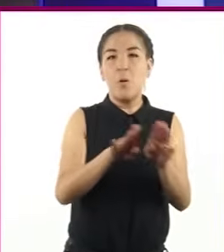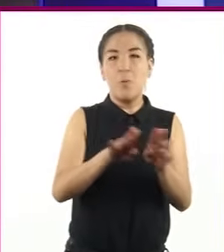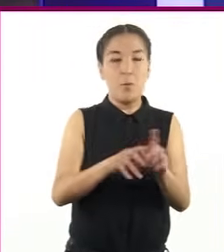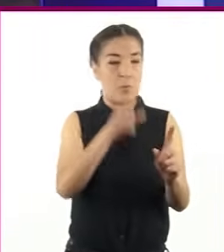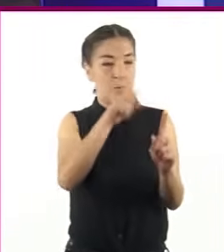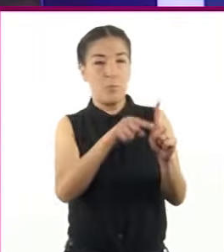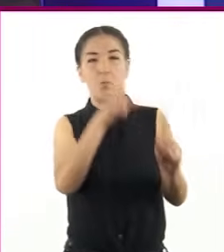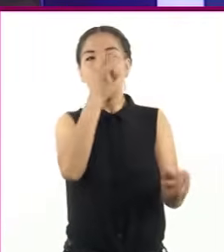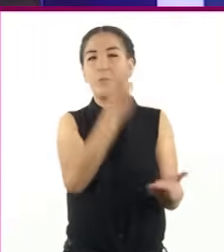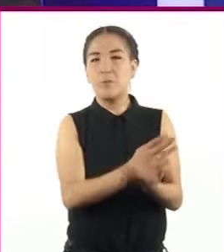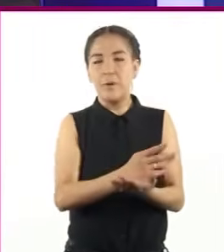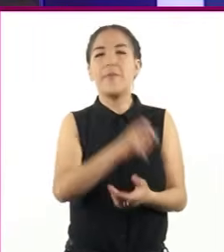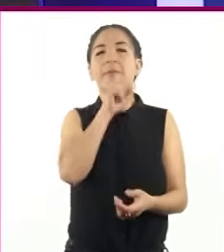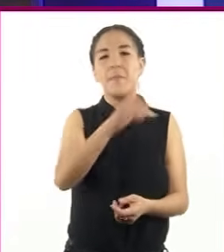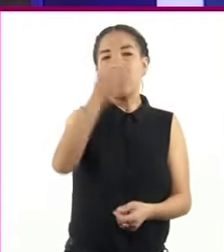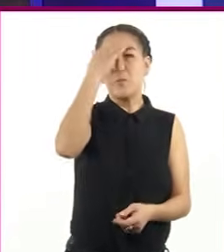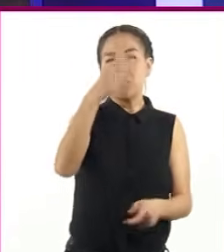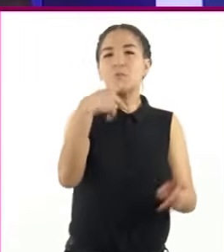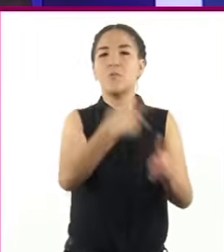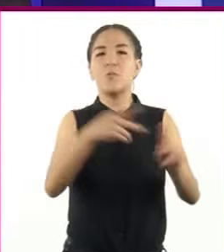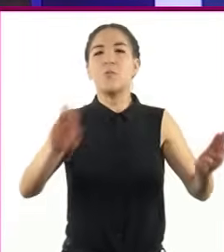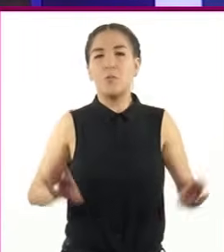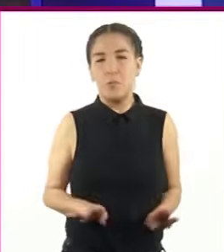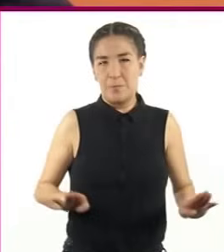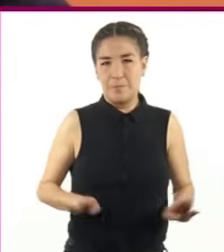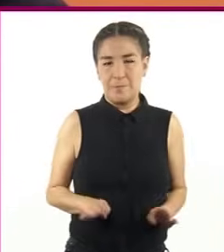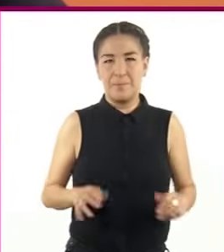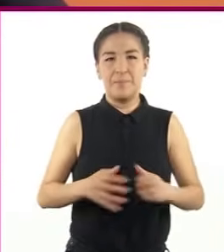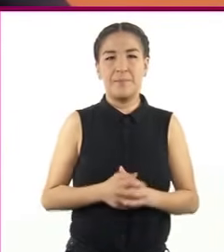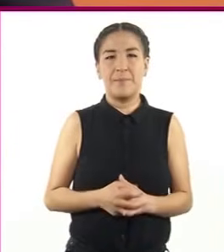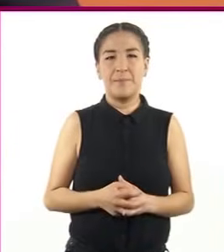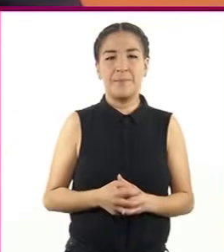esta y de conocer las características de las mismas.